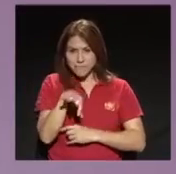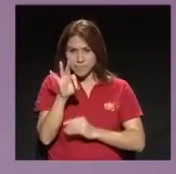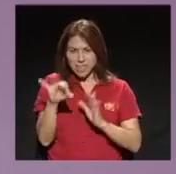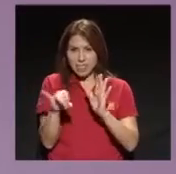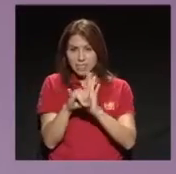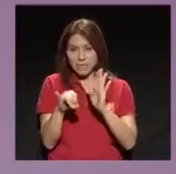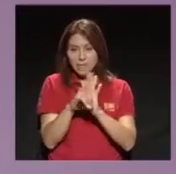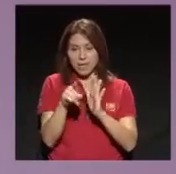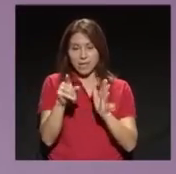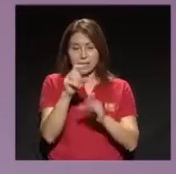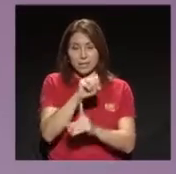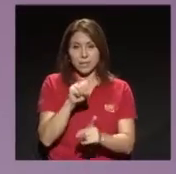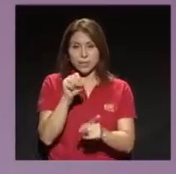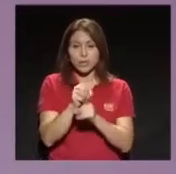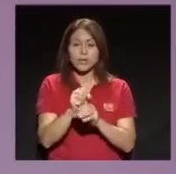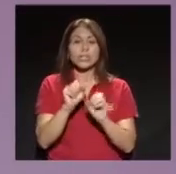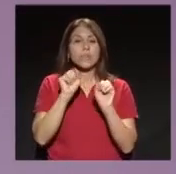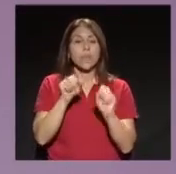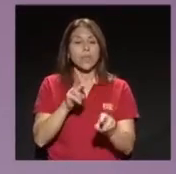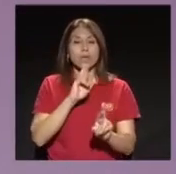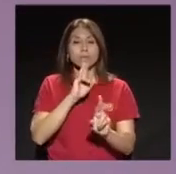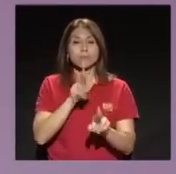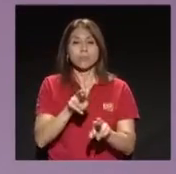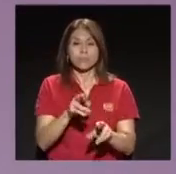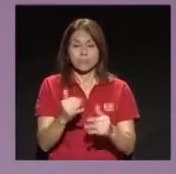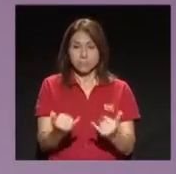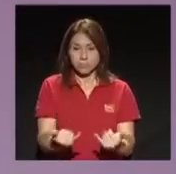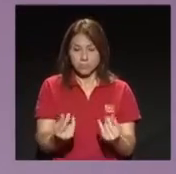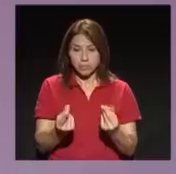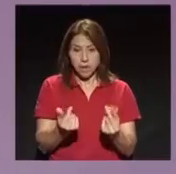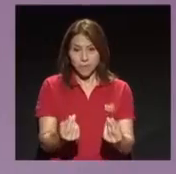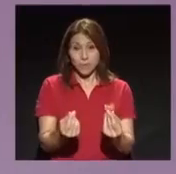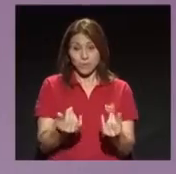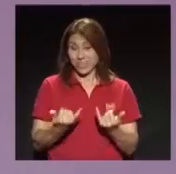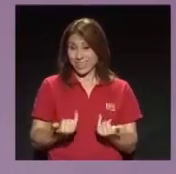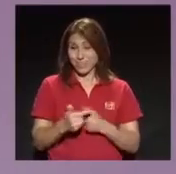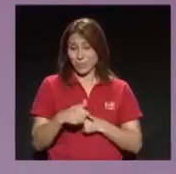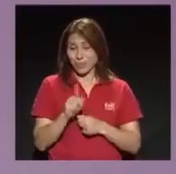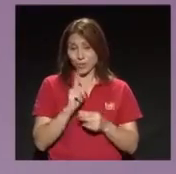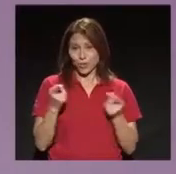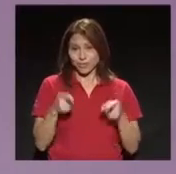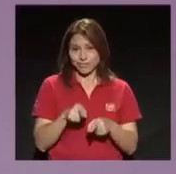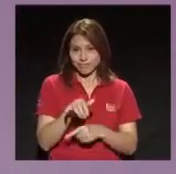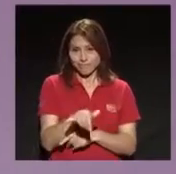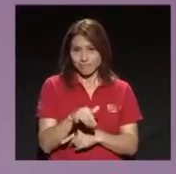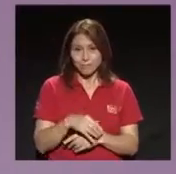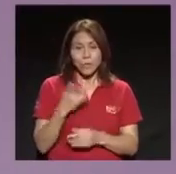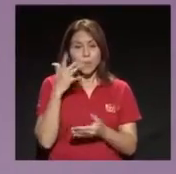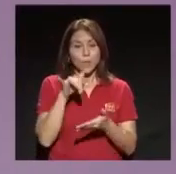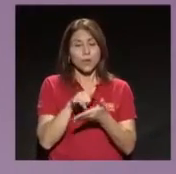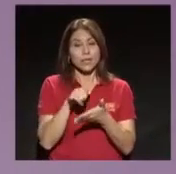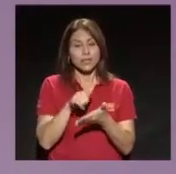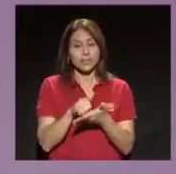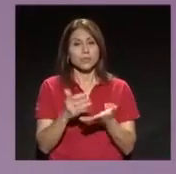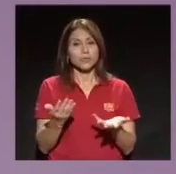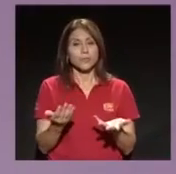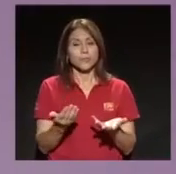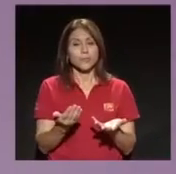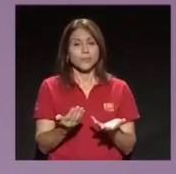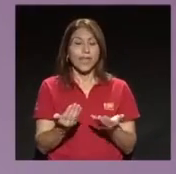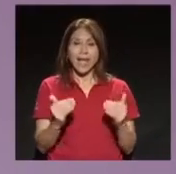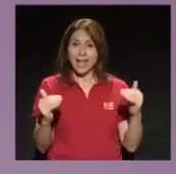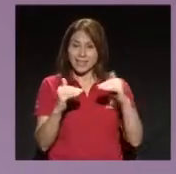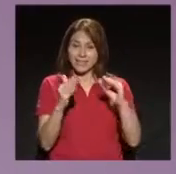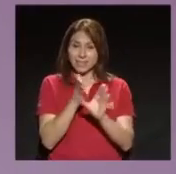darles una respuesta casi que inmediata, que no sucede en este momento. Entonces, por eso el efecto que tienen a